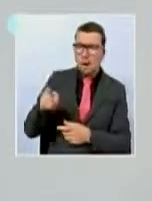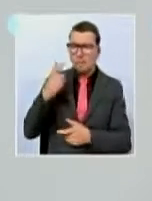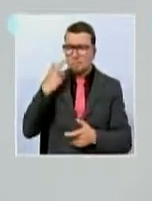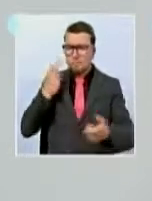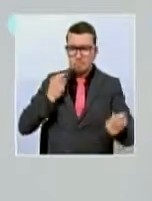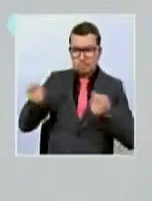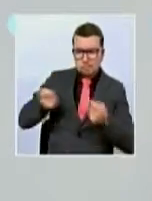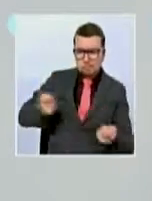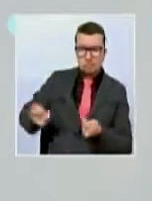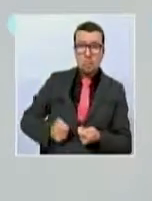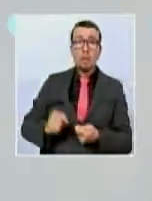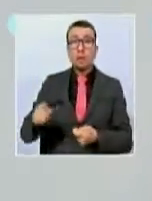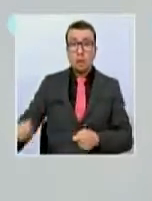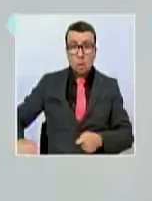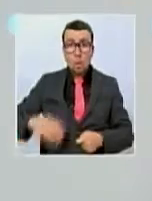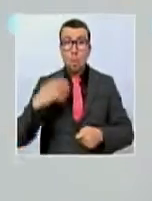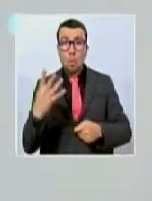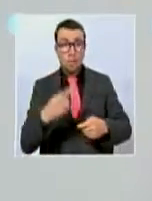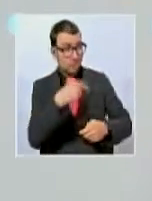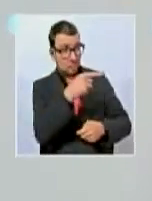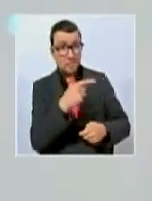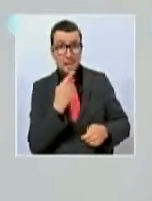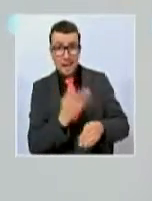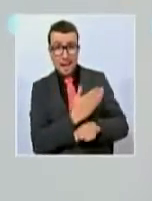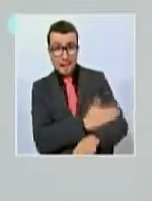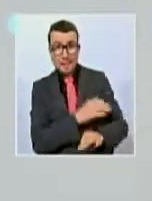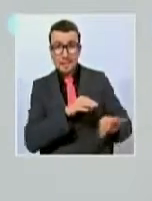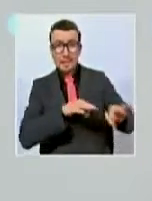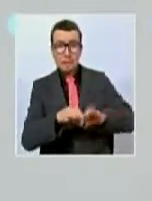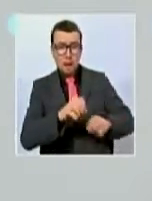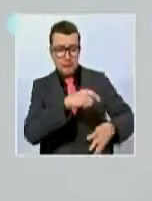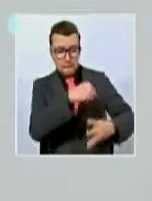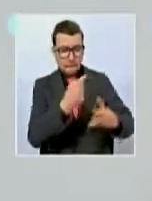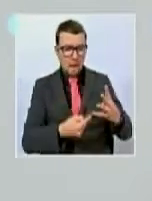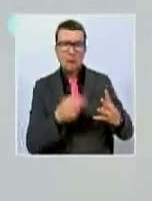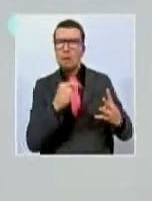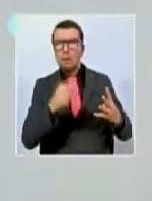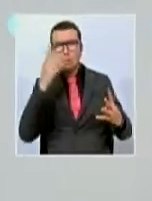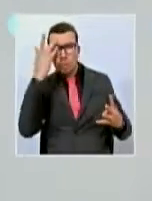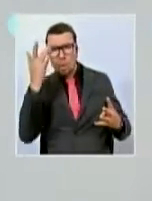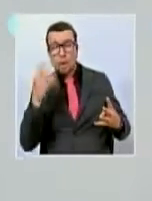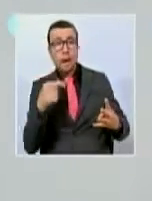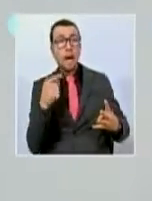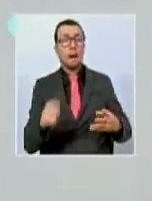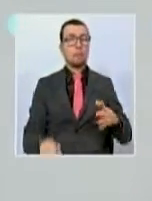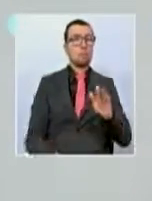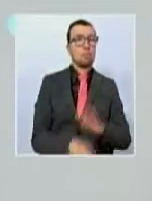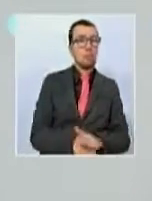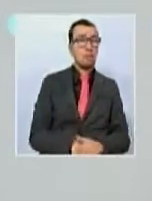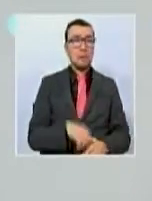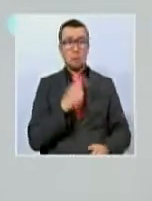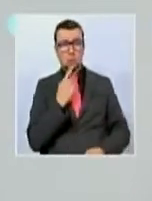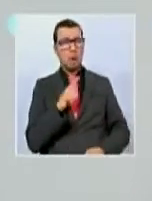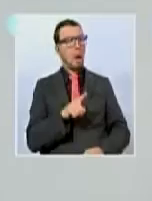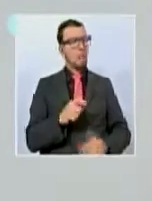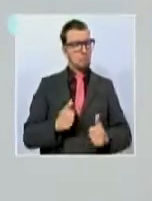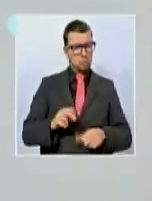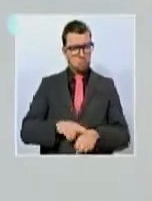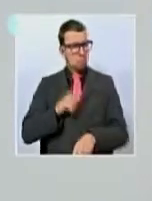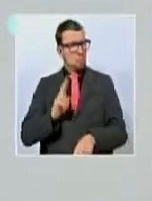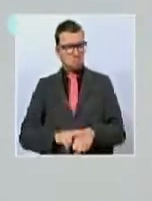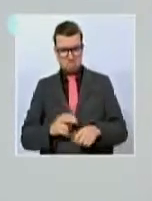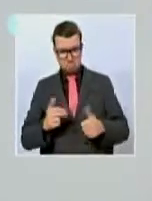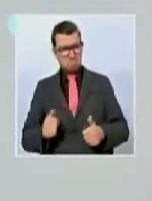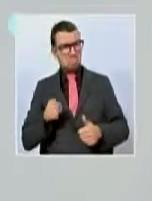precisamente esas cuatro categorías de que hablaba Viviana ahorita, se dan porque las esconden bajo un término de fitoterapéutico, ¿cierto? O